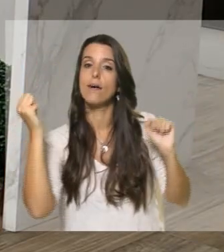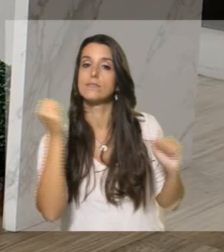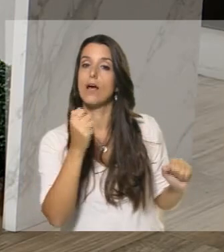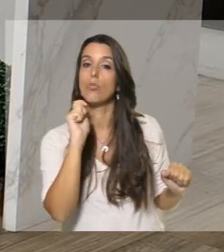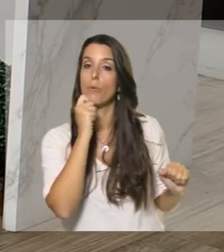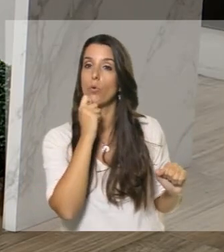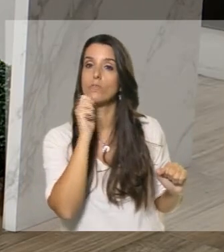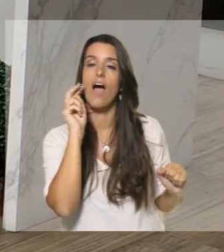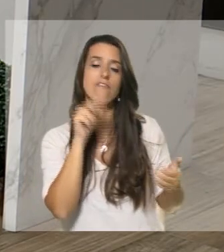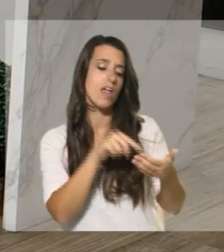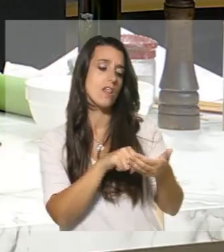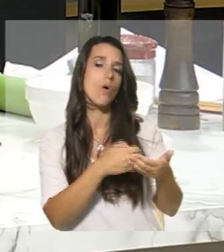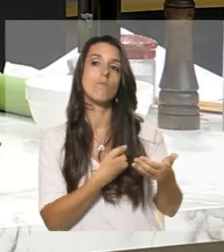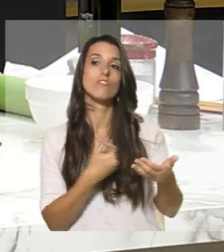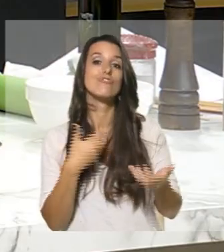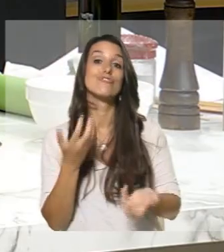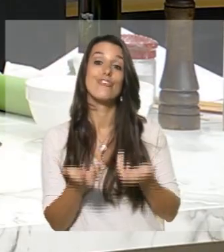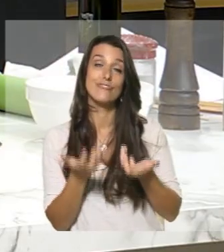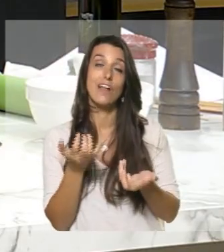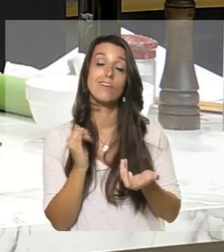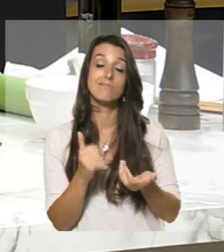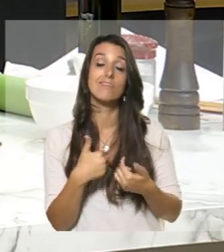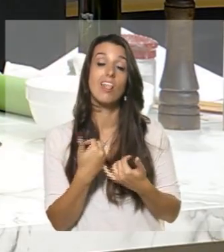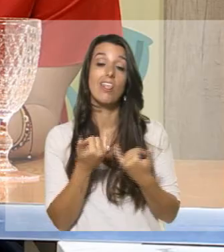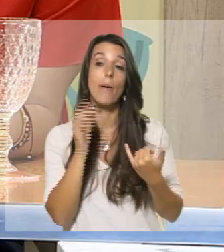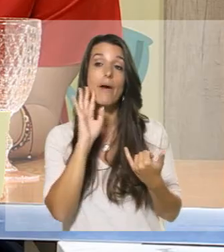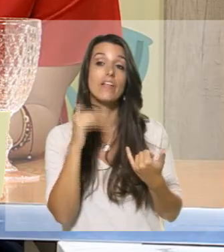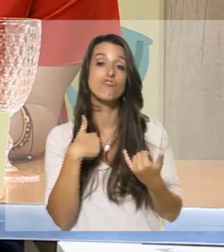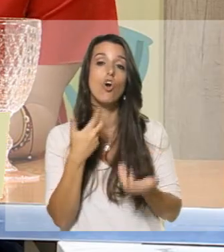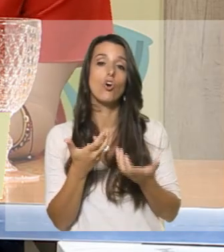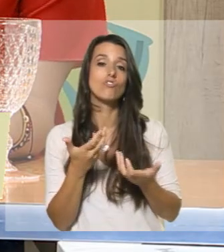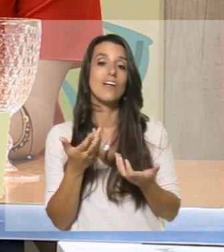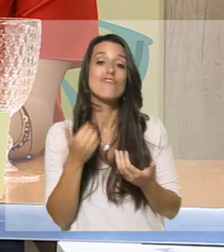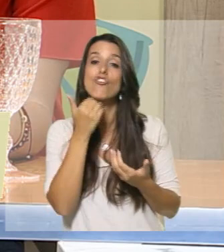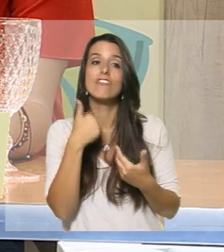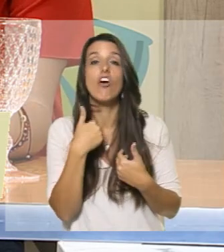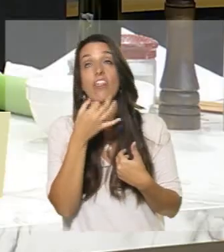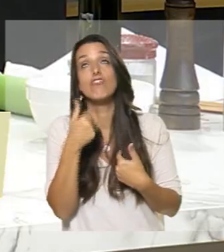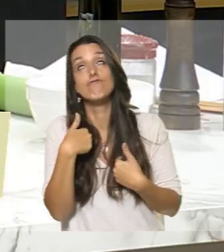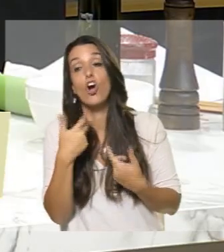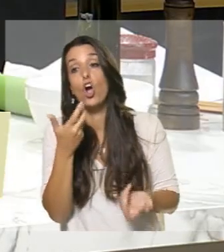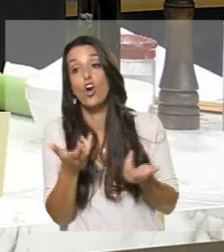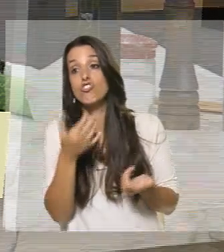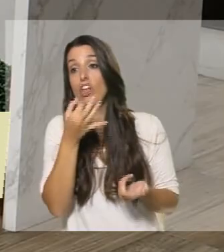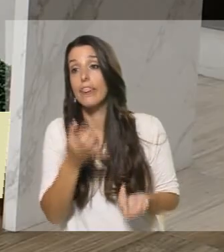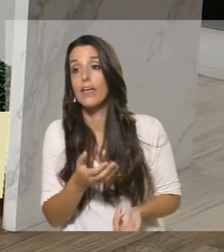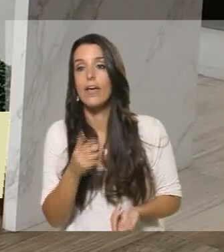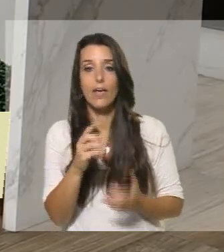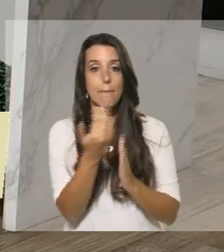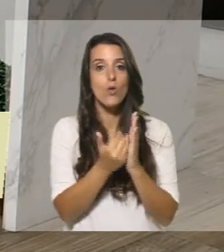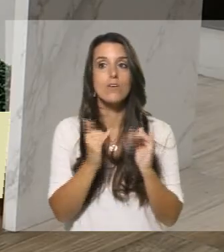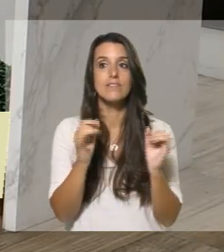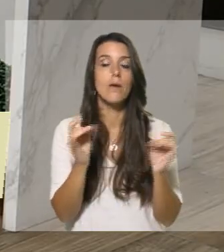bueno. A ver, voy a mirar a ver. A mí me toca cocinar. ¿Te toca cocinar? Me ofrecí igual, no sé qué me pasó. ¿Qué pasó, Marina? ¿Y tenés menú?